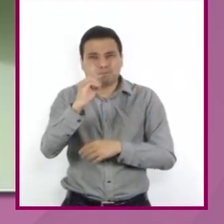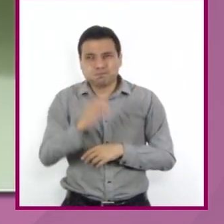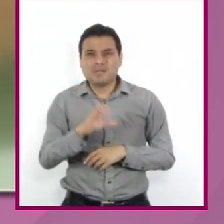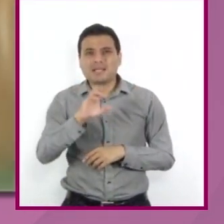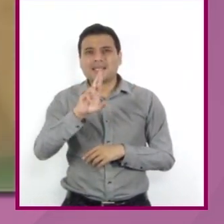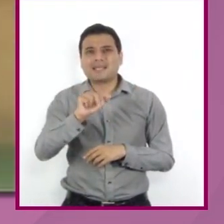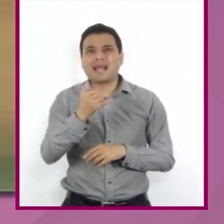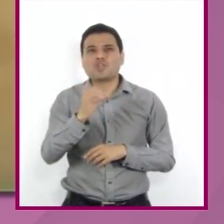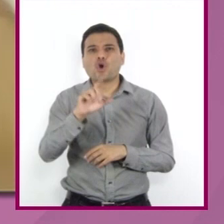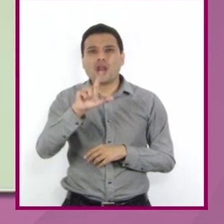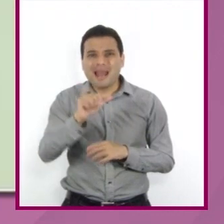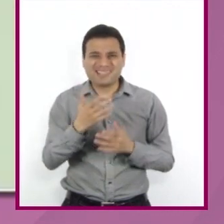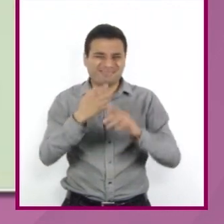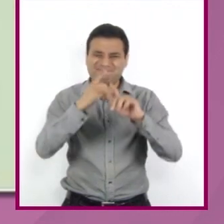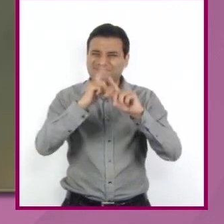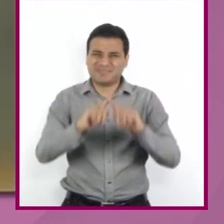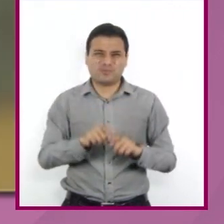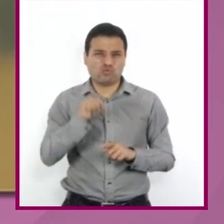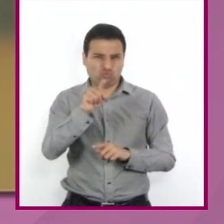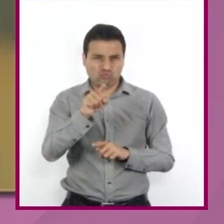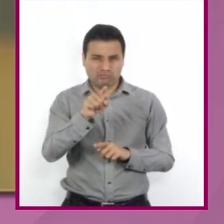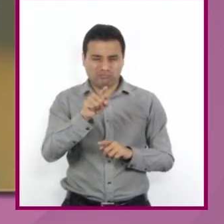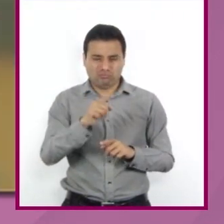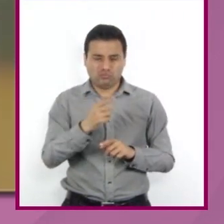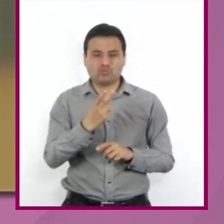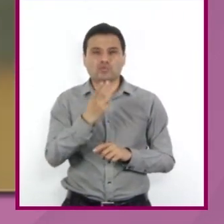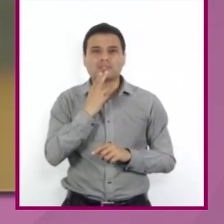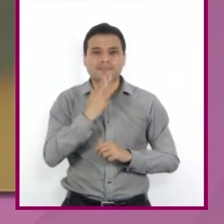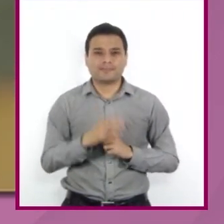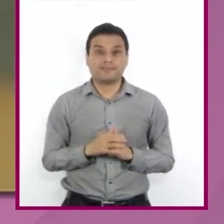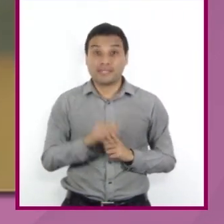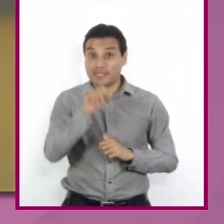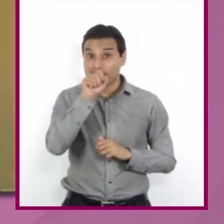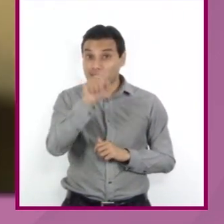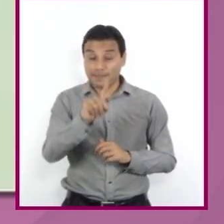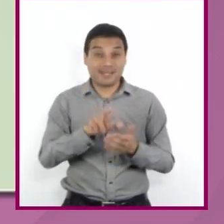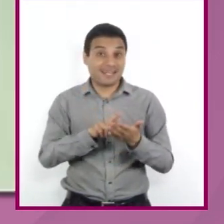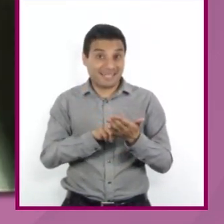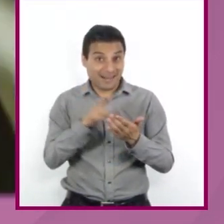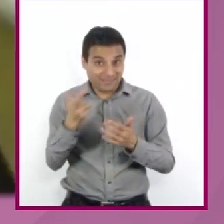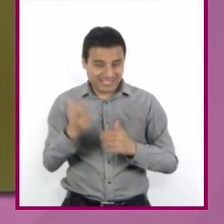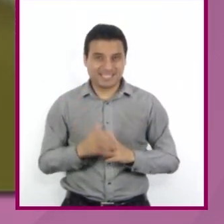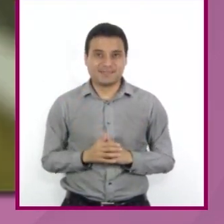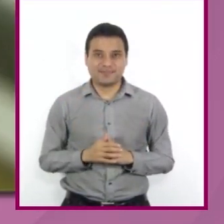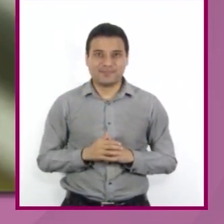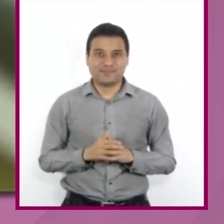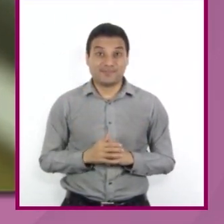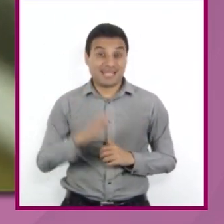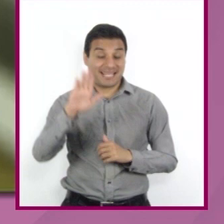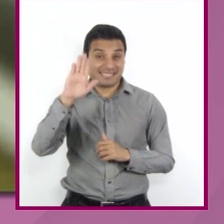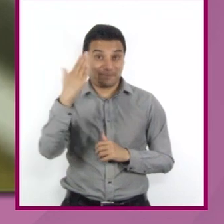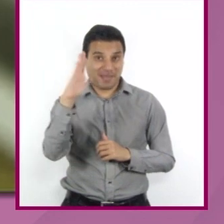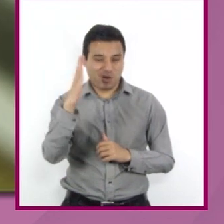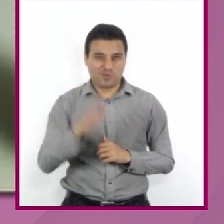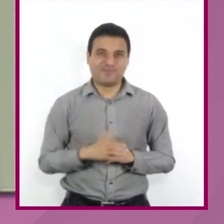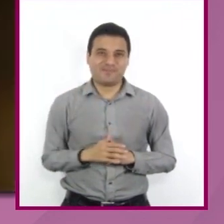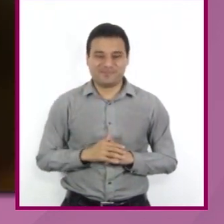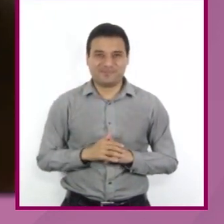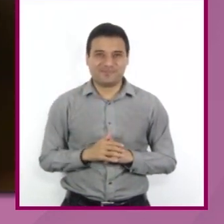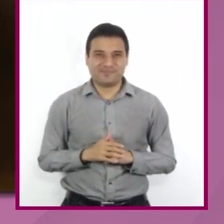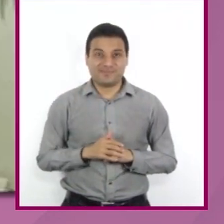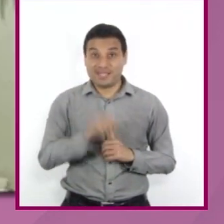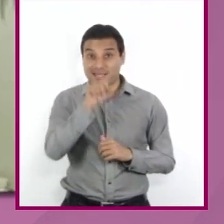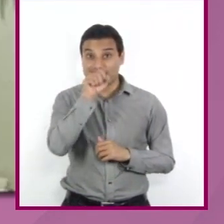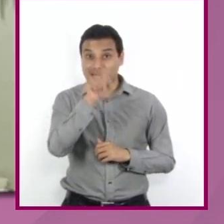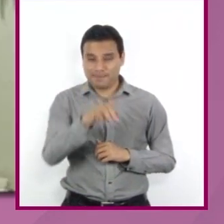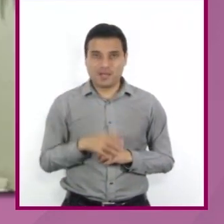crayola, lo que puedas encontrar en tu casa. Vas a necesitar también revistas, un espejo y un